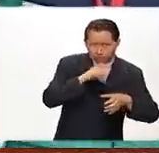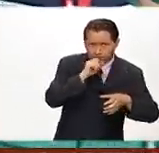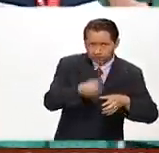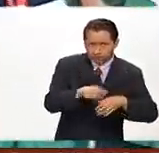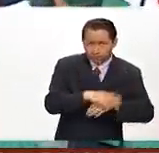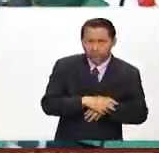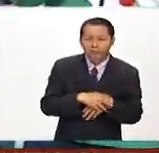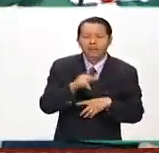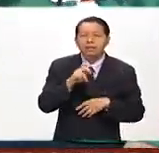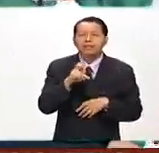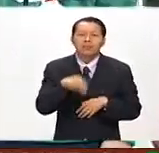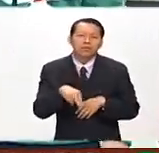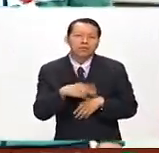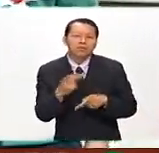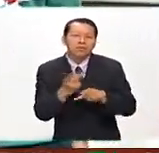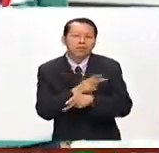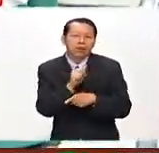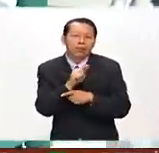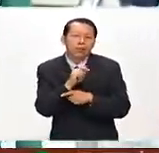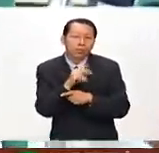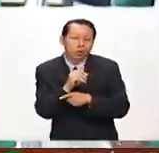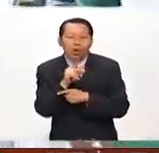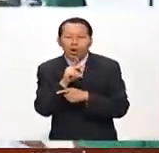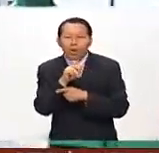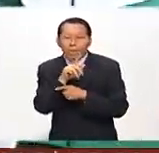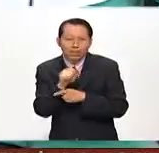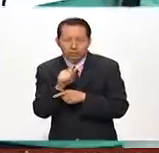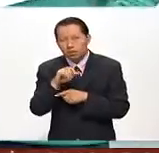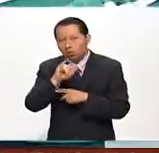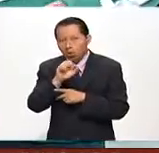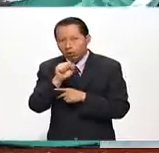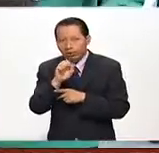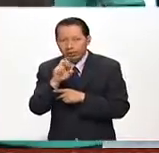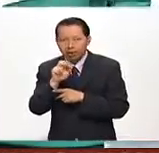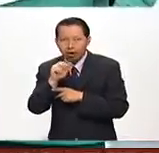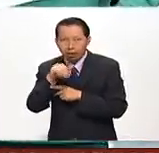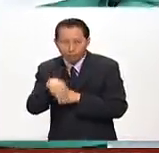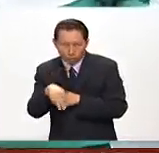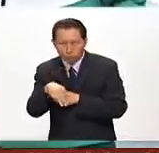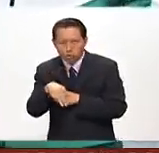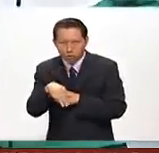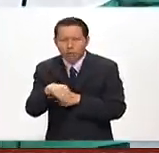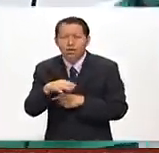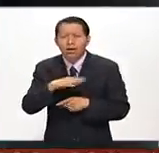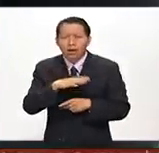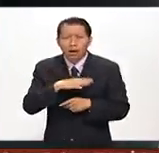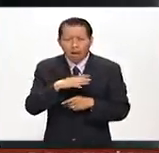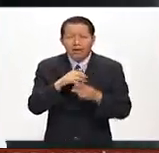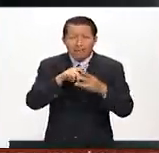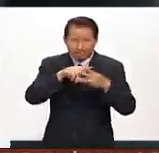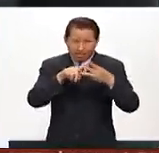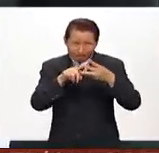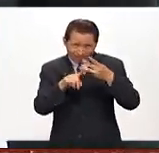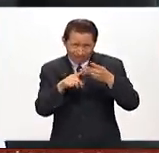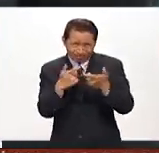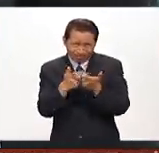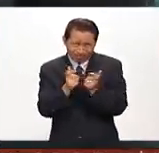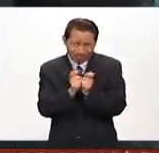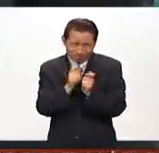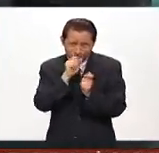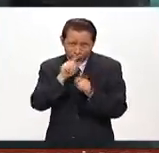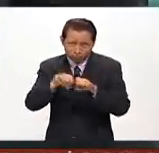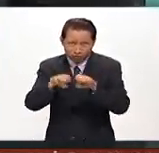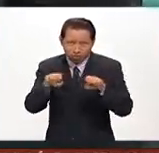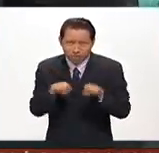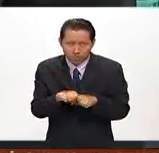Beuchot Castellanos, Antonio López Guzmán y José Ramón Tuirán Rangel son los otros 3 integrantes de este joven